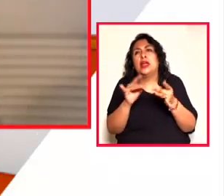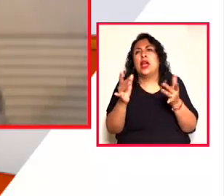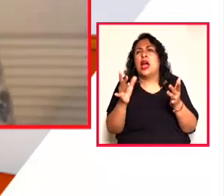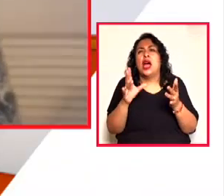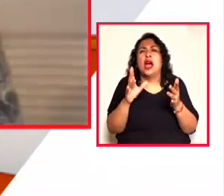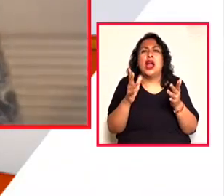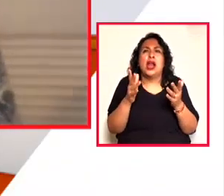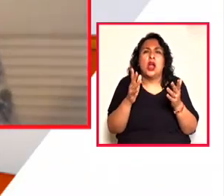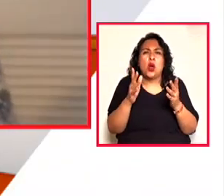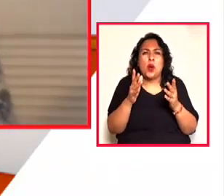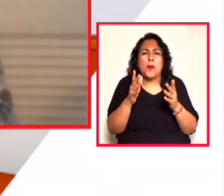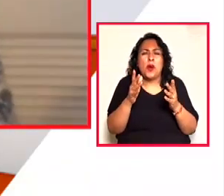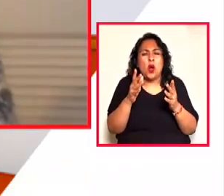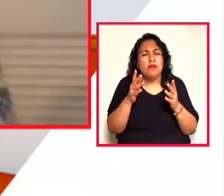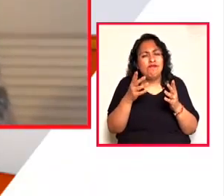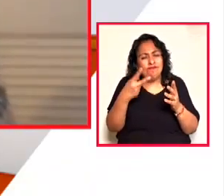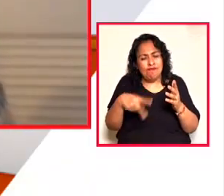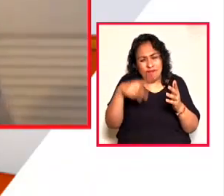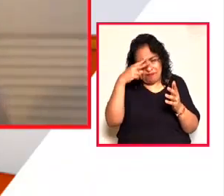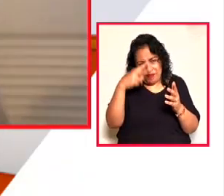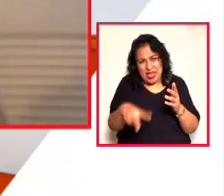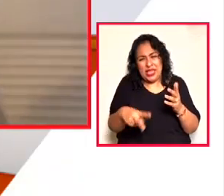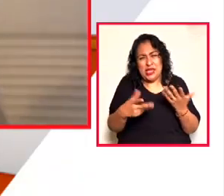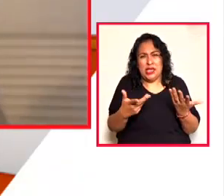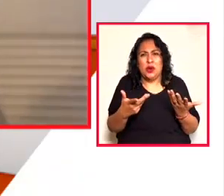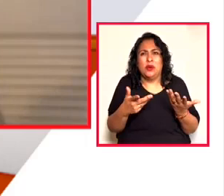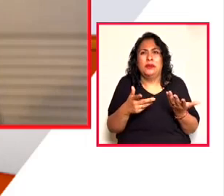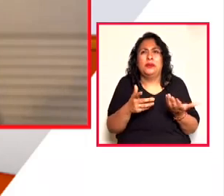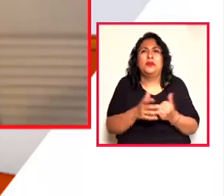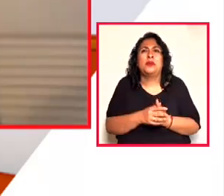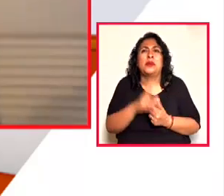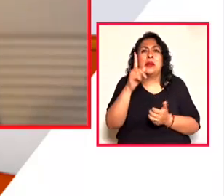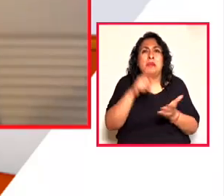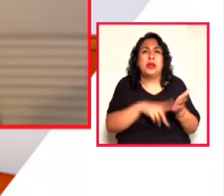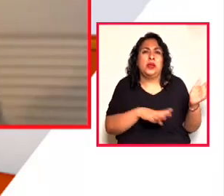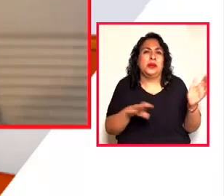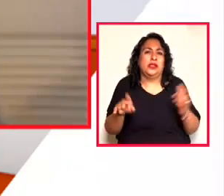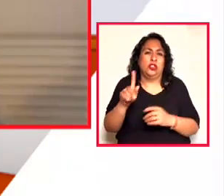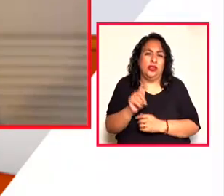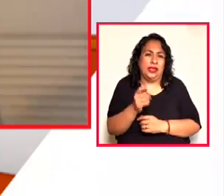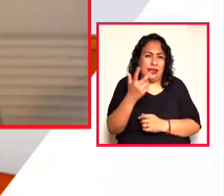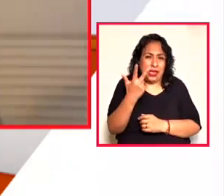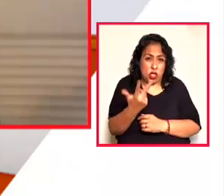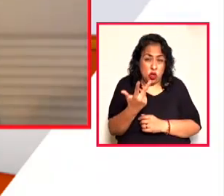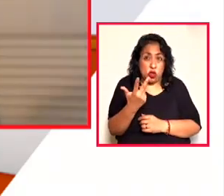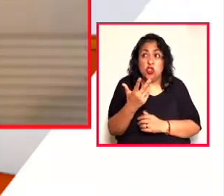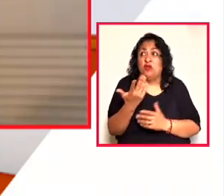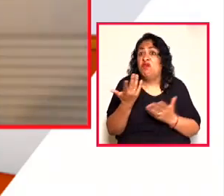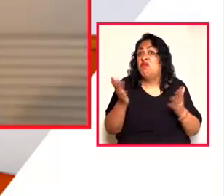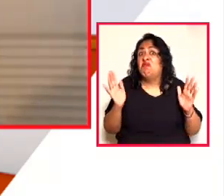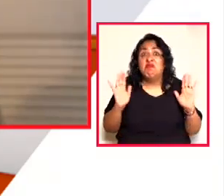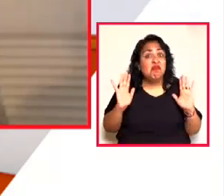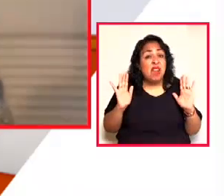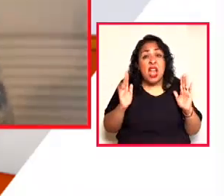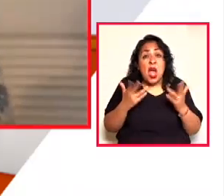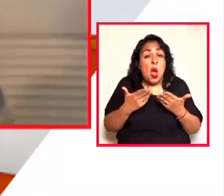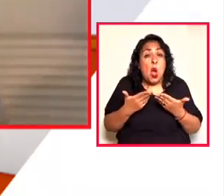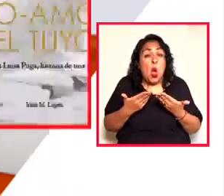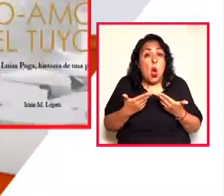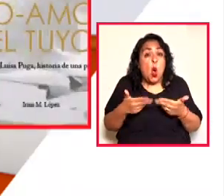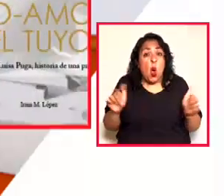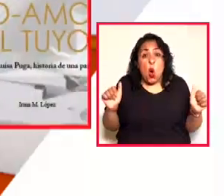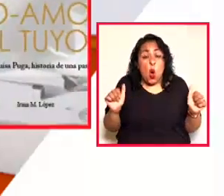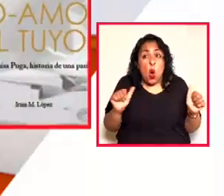manera oblicua sobre México en, you know, en 1978, cuando nadie estaba haciendo